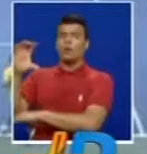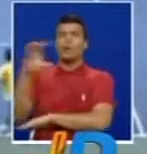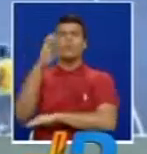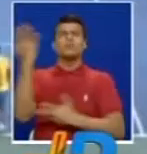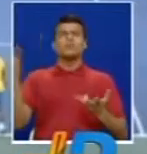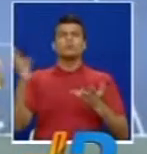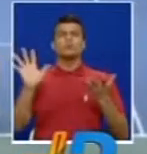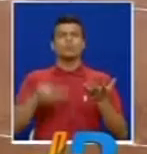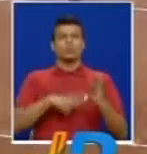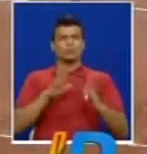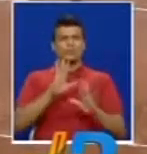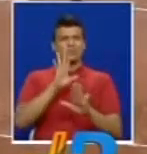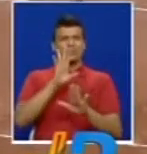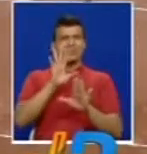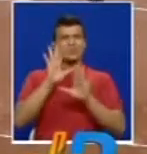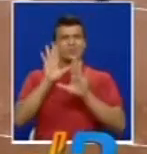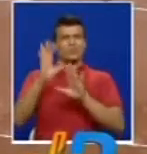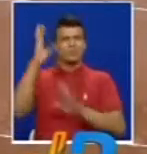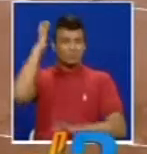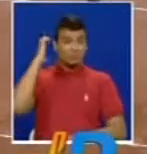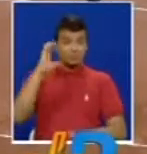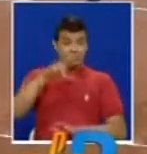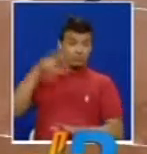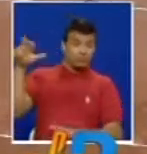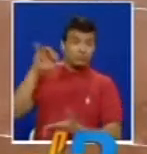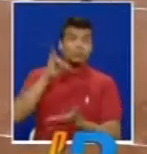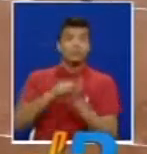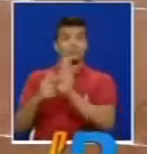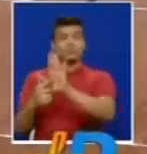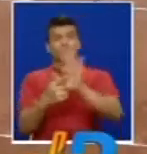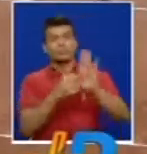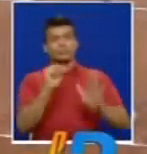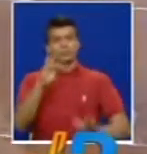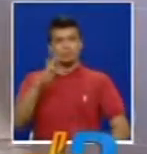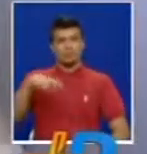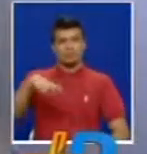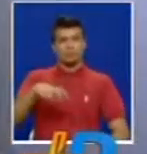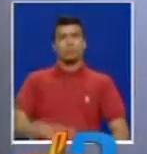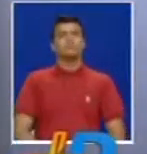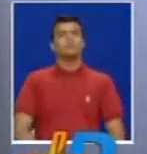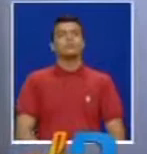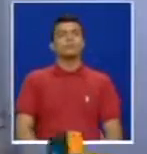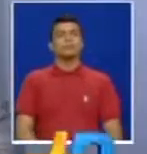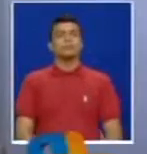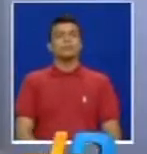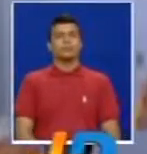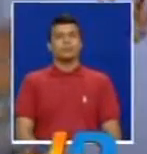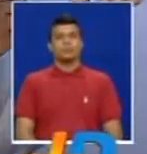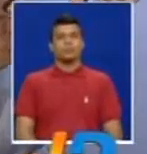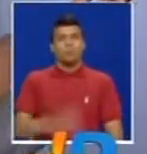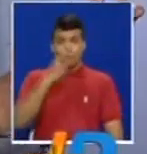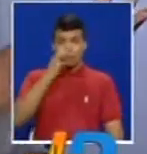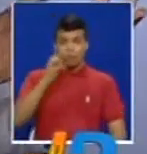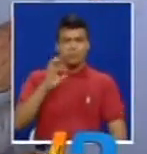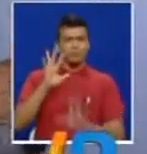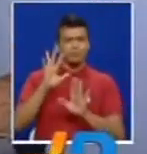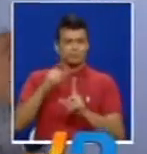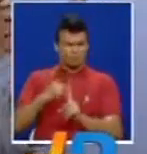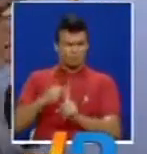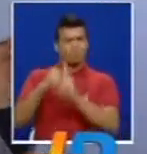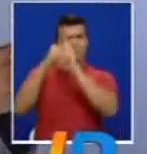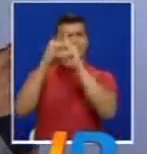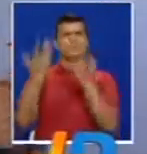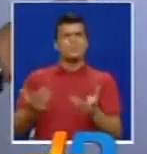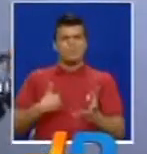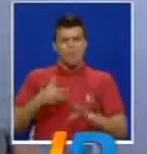ahora a Nueva Zelanda para competir en el cuadro principal del ATP 250 de Auckland. Hay algo muy positivo en Biafara, campeón con Pasto, con